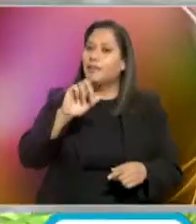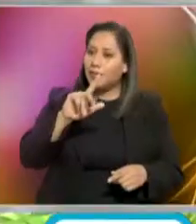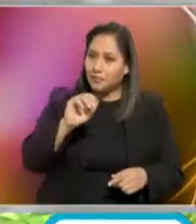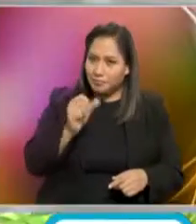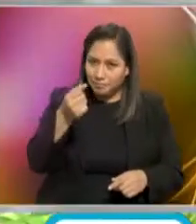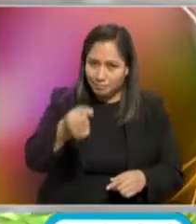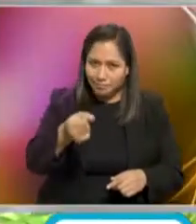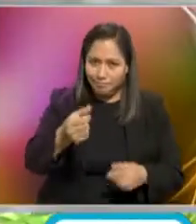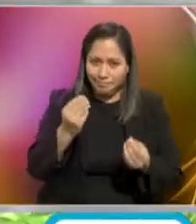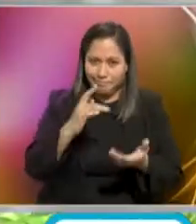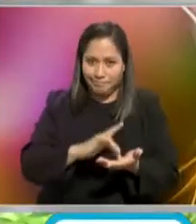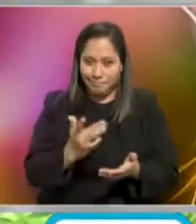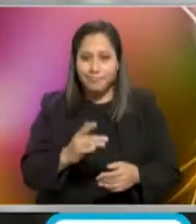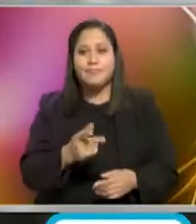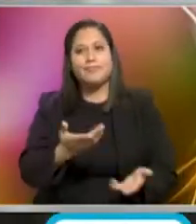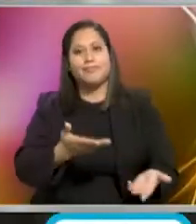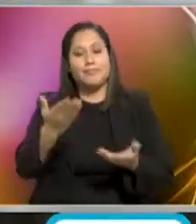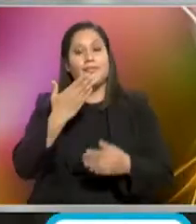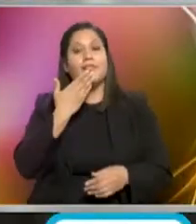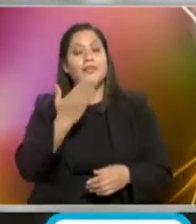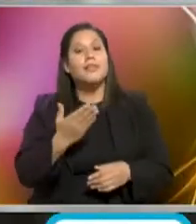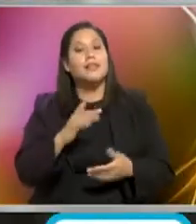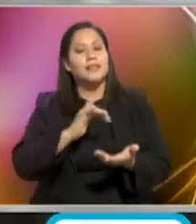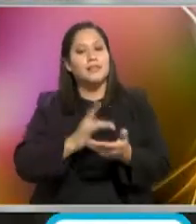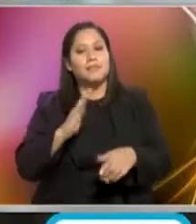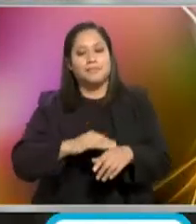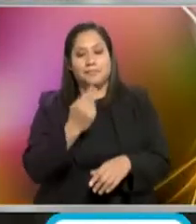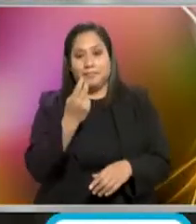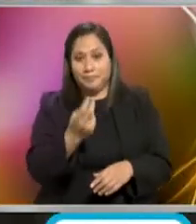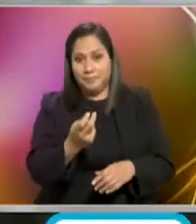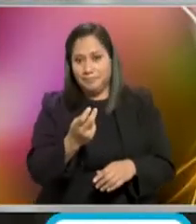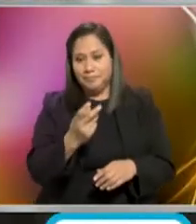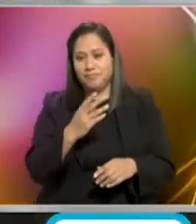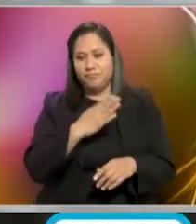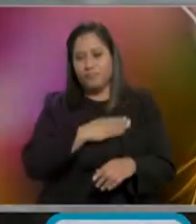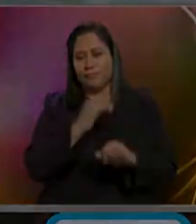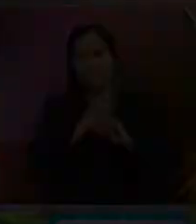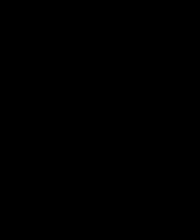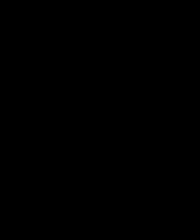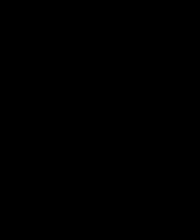gracias, a ustedes, muchas Gracias, gracias. Carlos. Que te vaya muy bien, gracias, Gracias, por gracias. esta buena información.